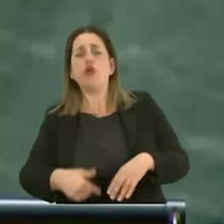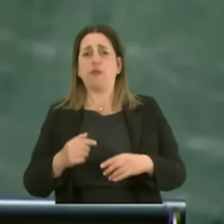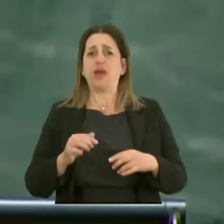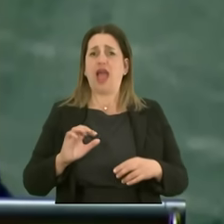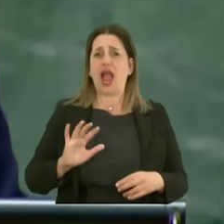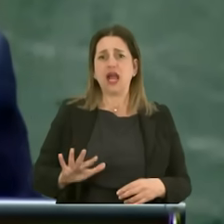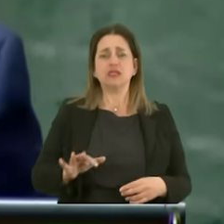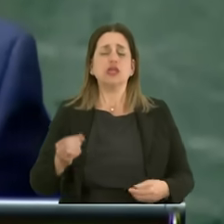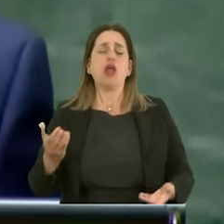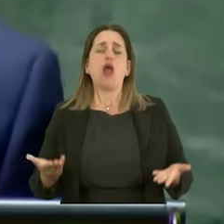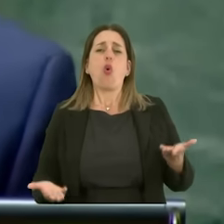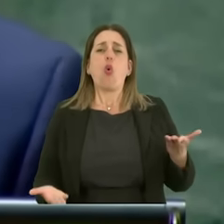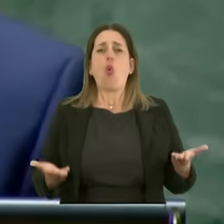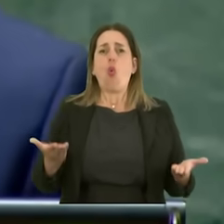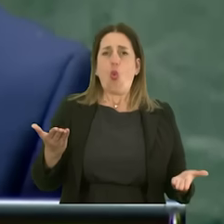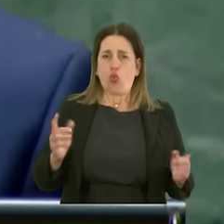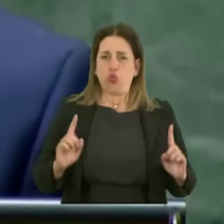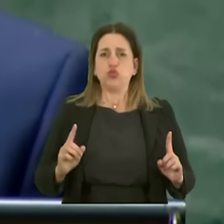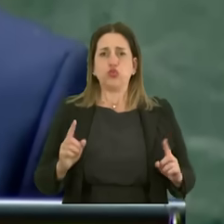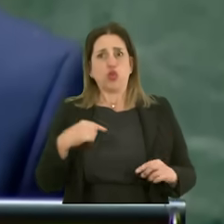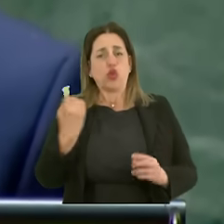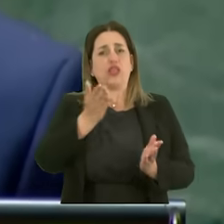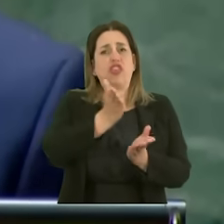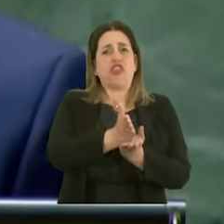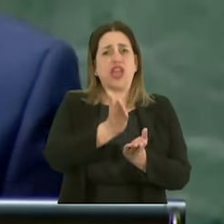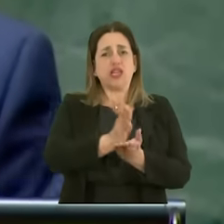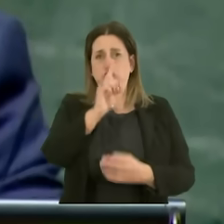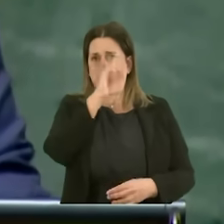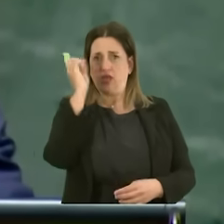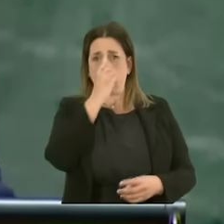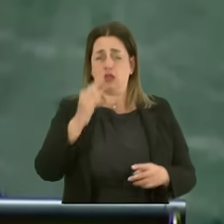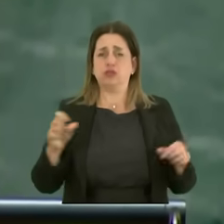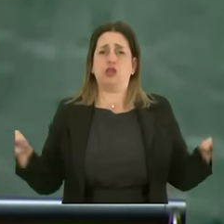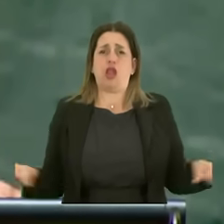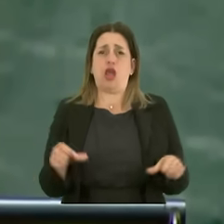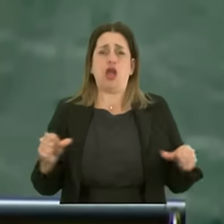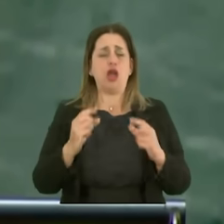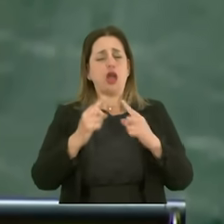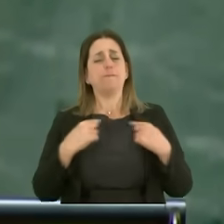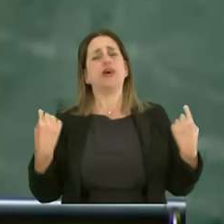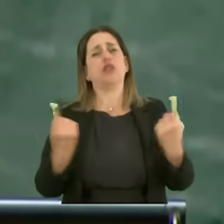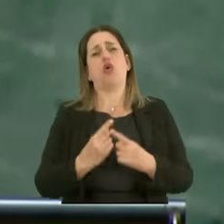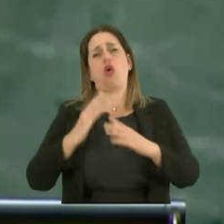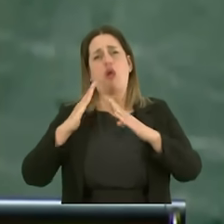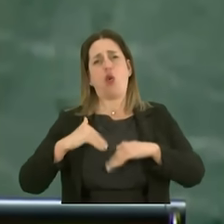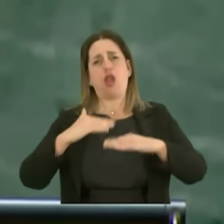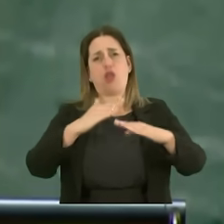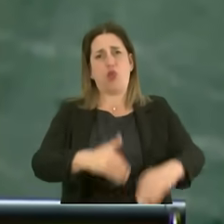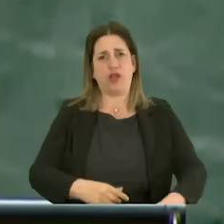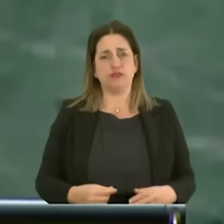mecanismos justos donde el derecho internacional se aplique a todos por